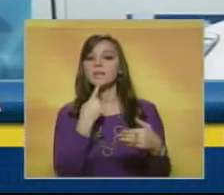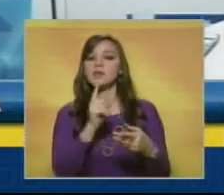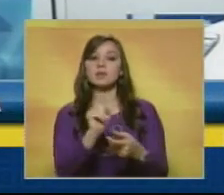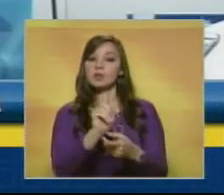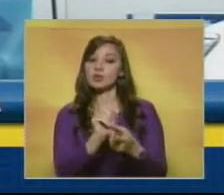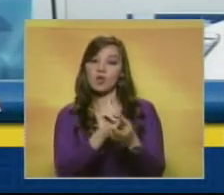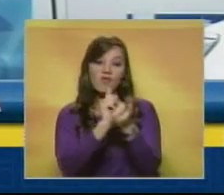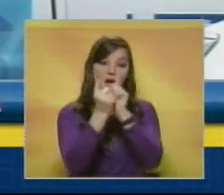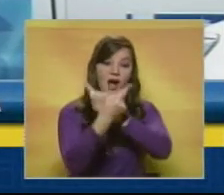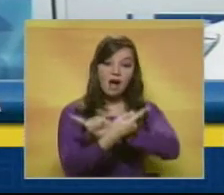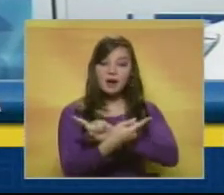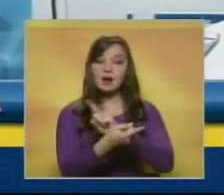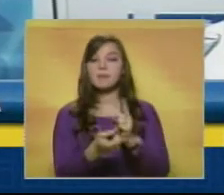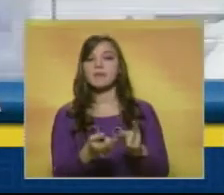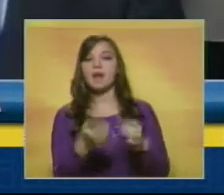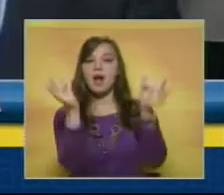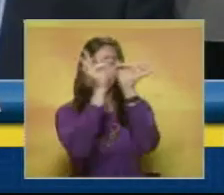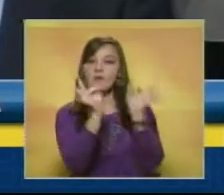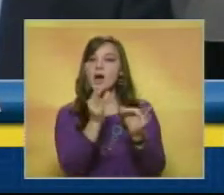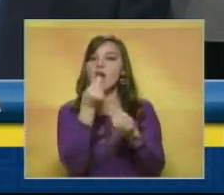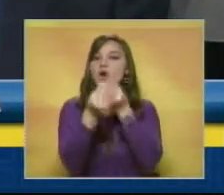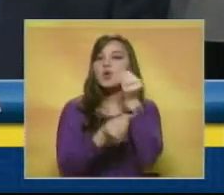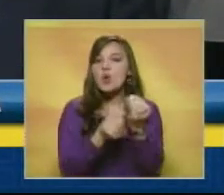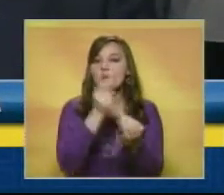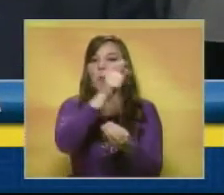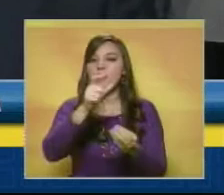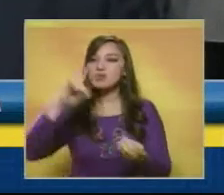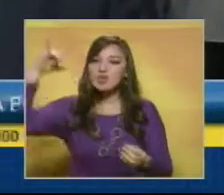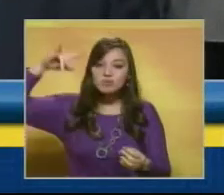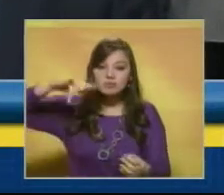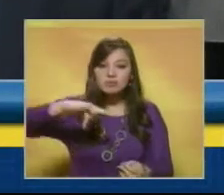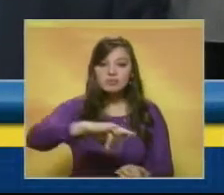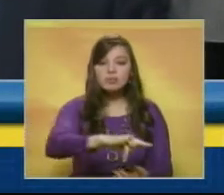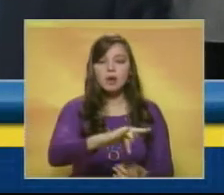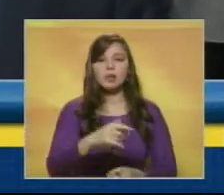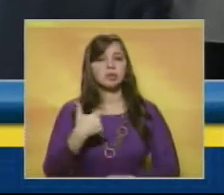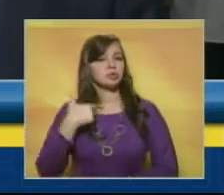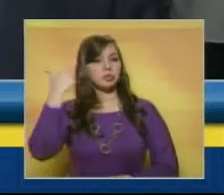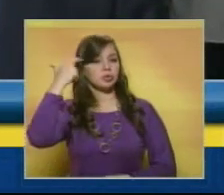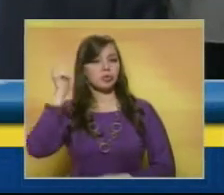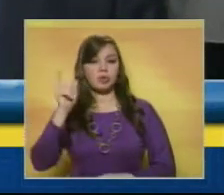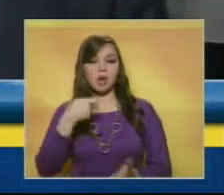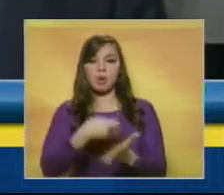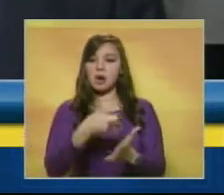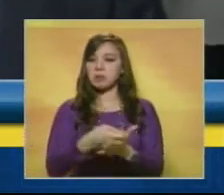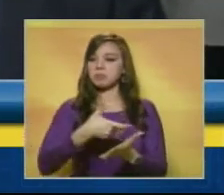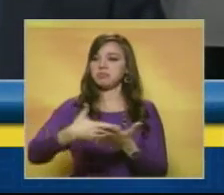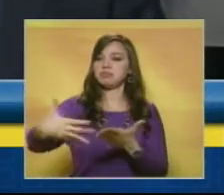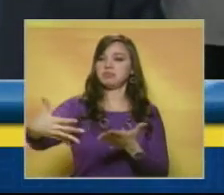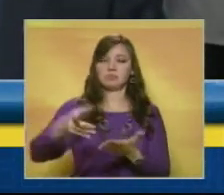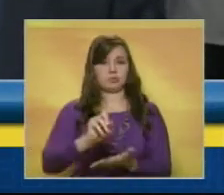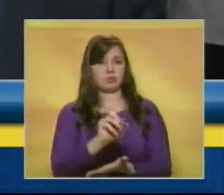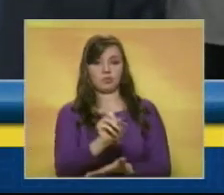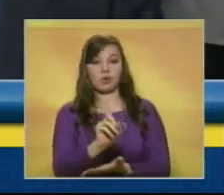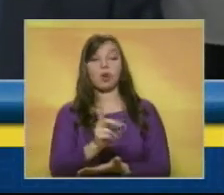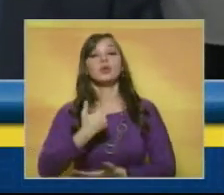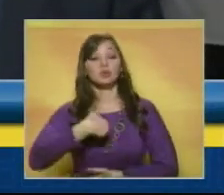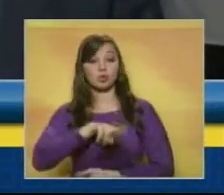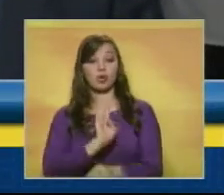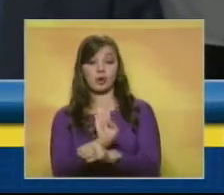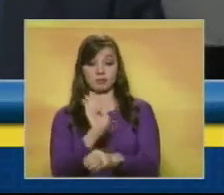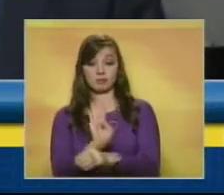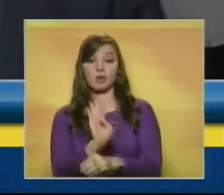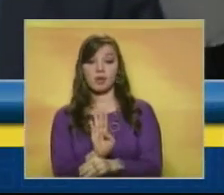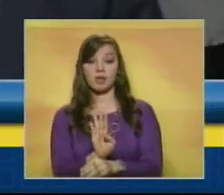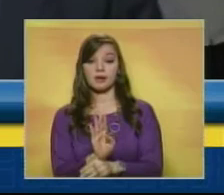los visitantes ingresan al aeropuerto. No creo que sea un gasto exagerado en la prevención que nosotros tenemos que tomar. Es decir,